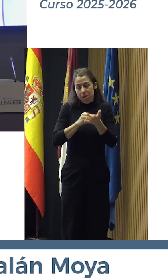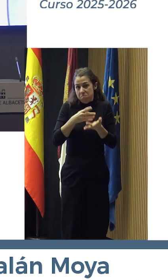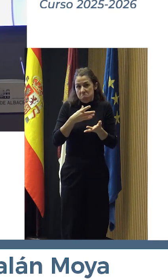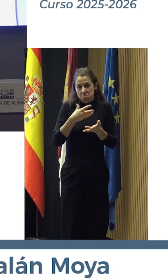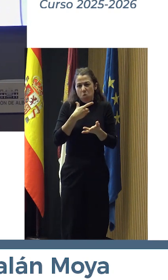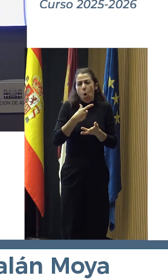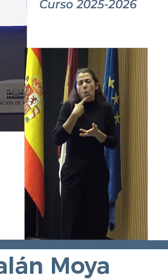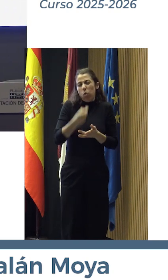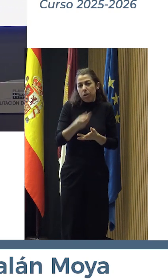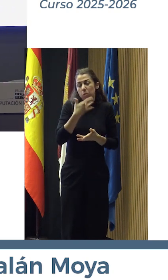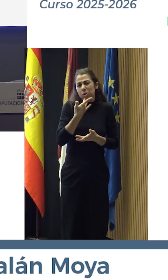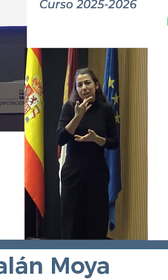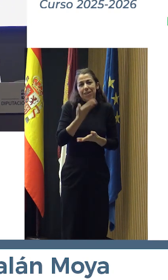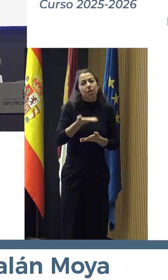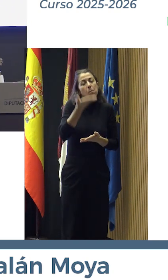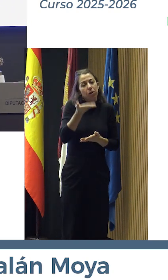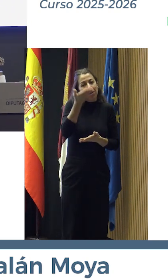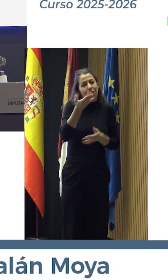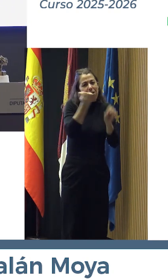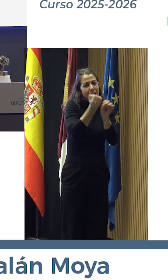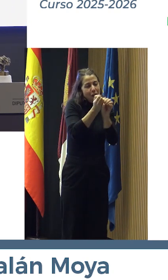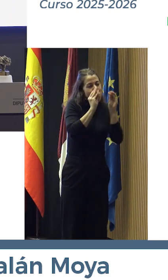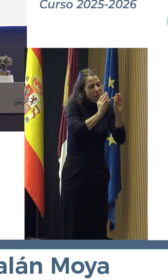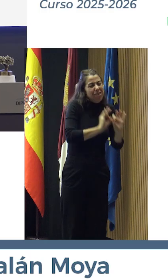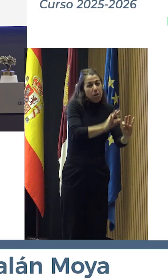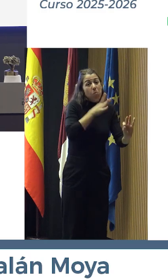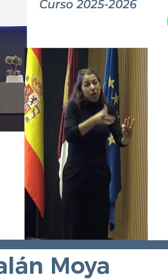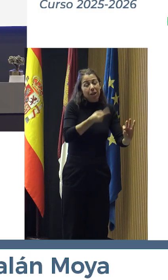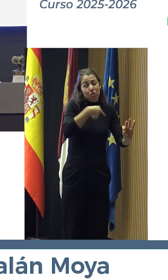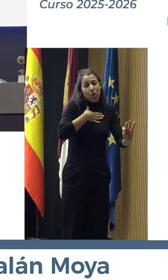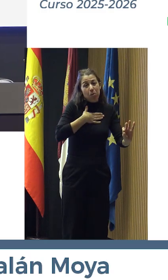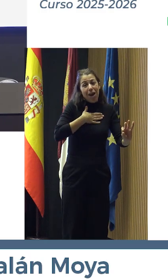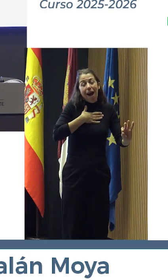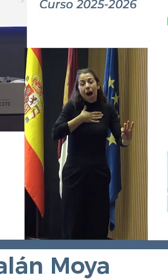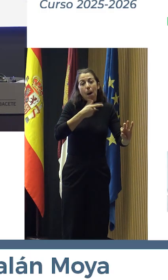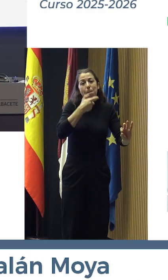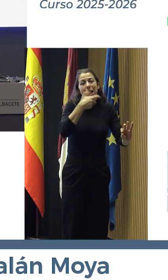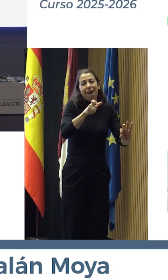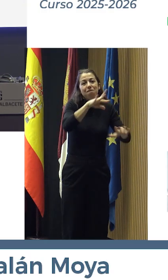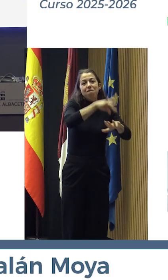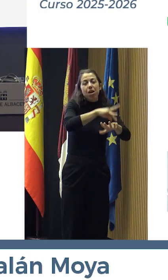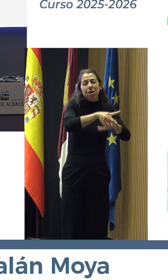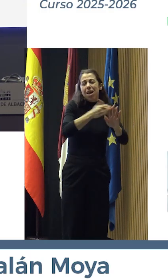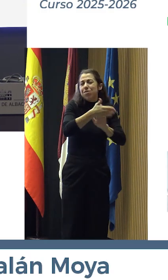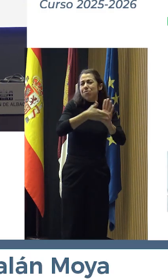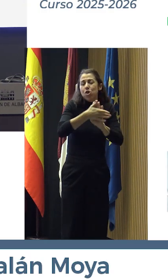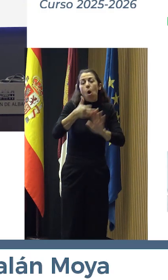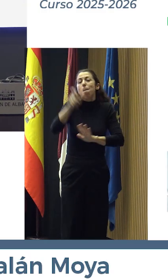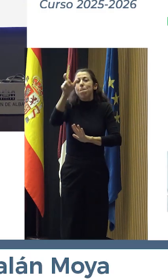necesario trabajarlo y formarse en ello. Porque no estamos hablando de enfermedades, estamos hablando de personas